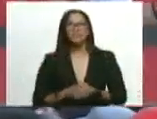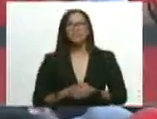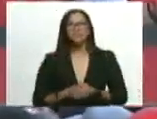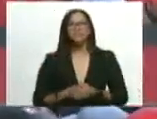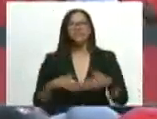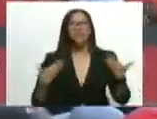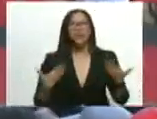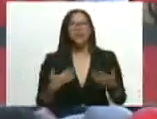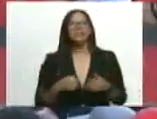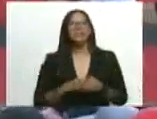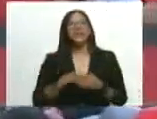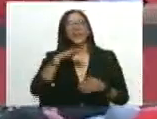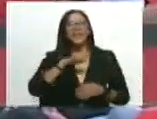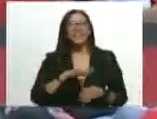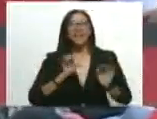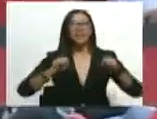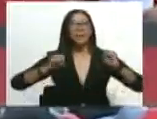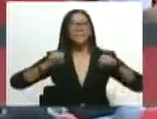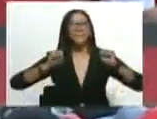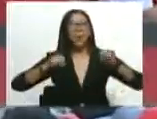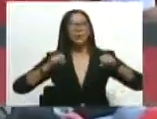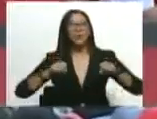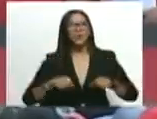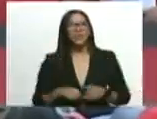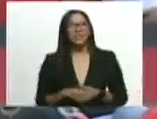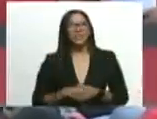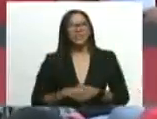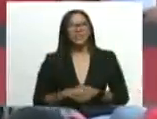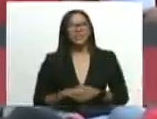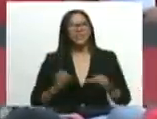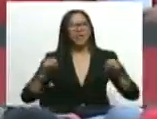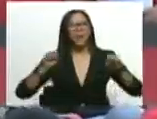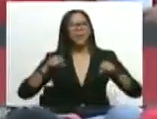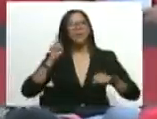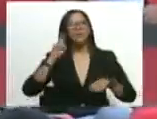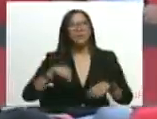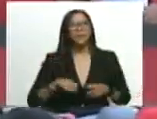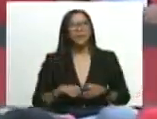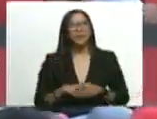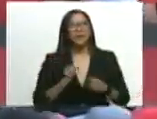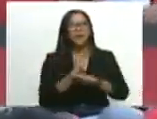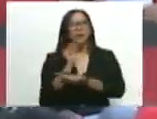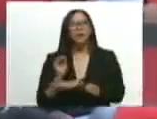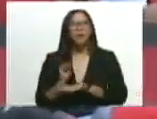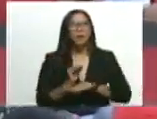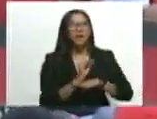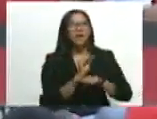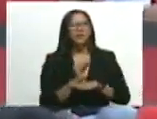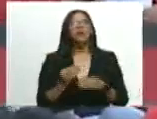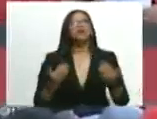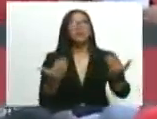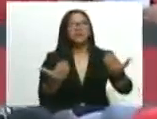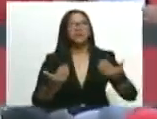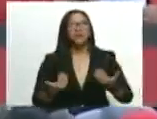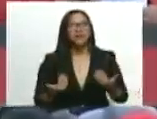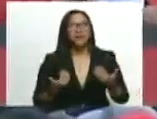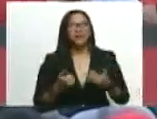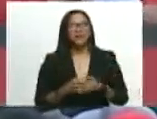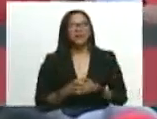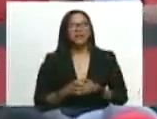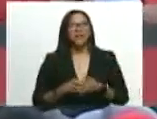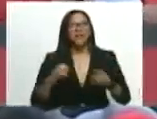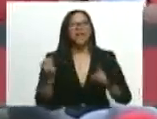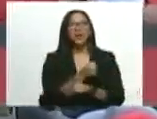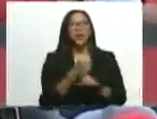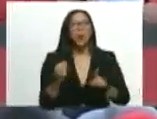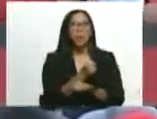andaba en moto andaba en moto también cuidando lo que se avecinaba El golpe